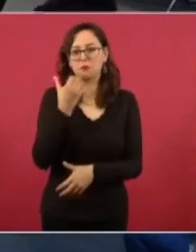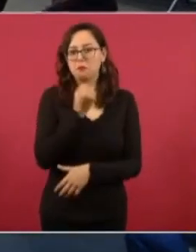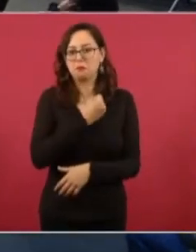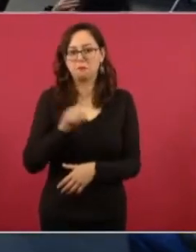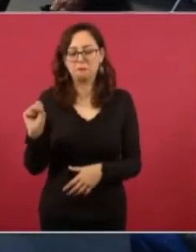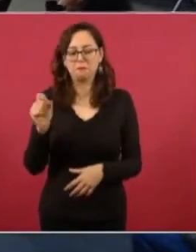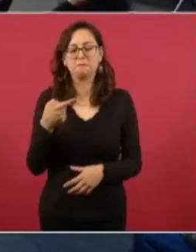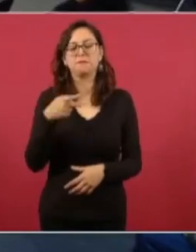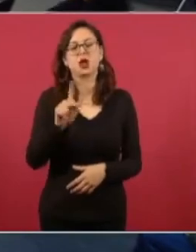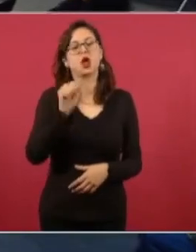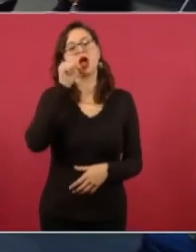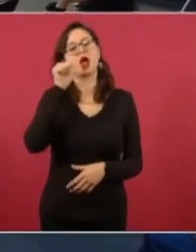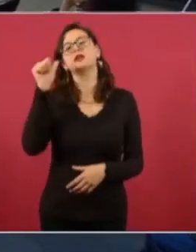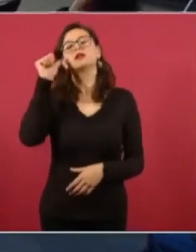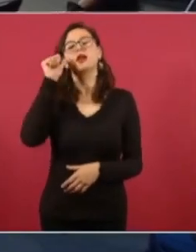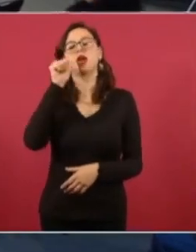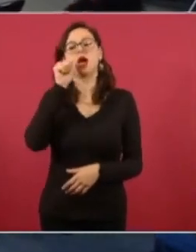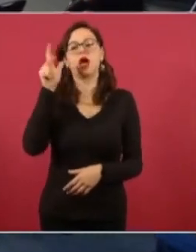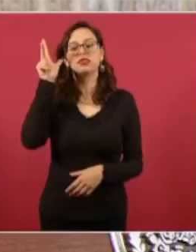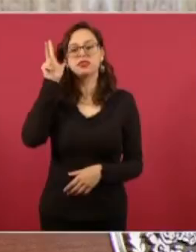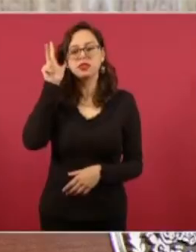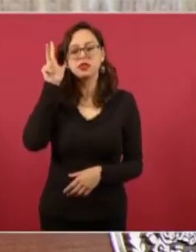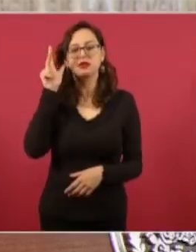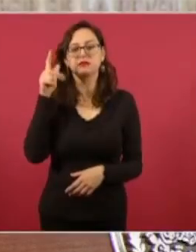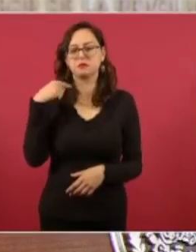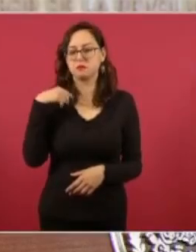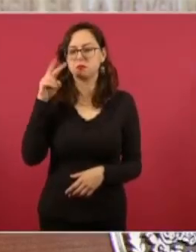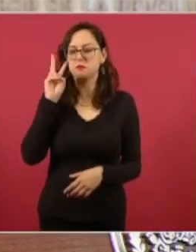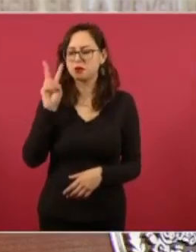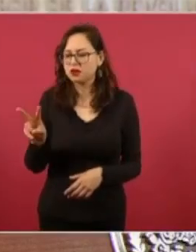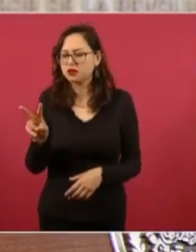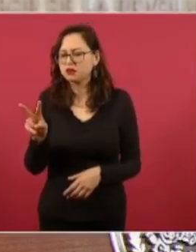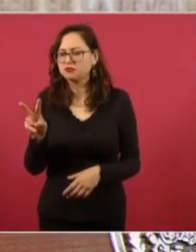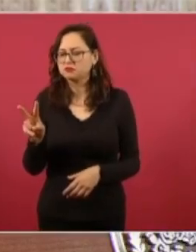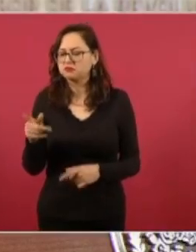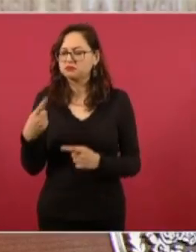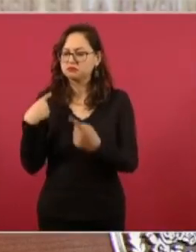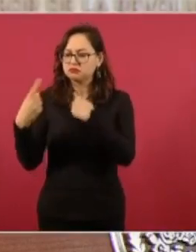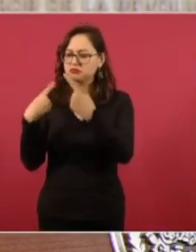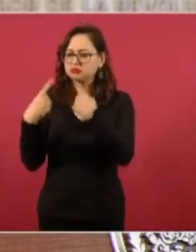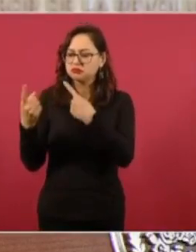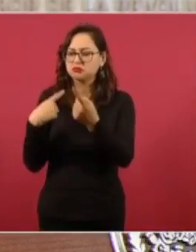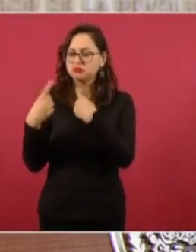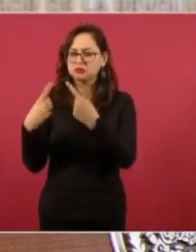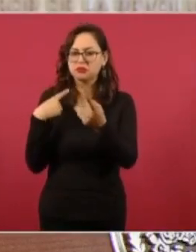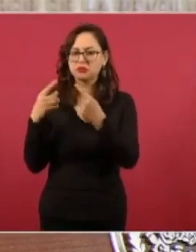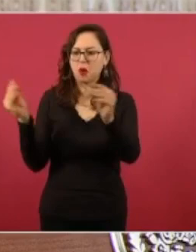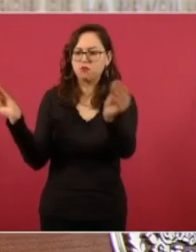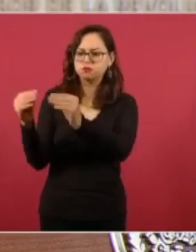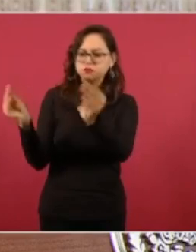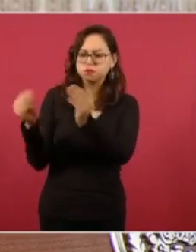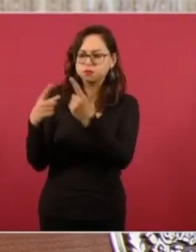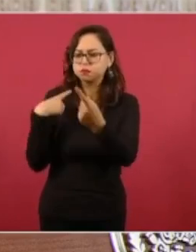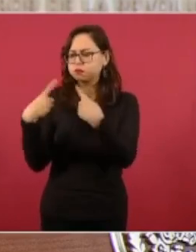Antier y ayer, casi todo el día, un debate muy bueno.